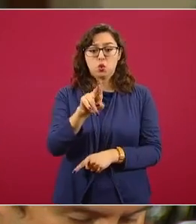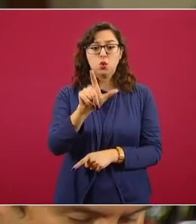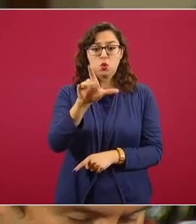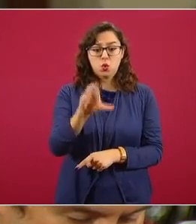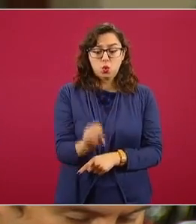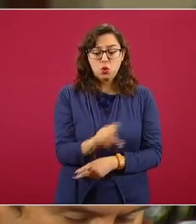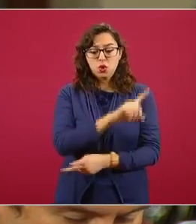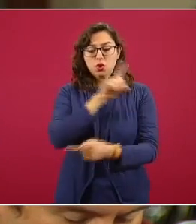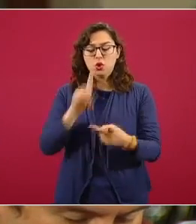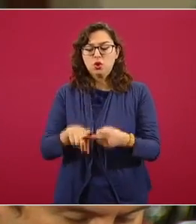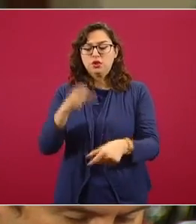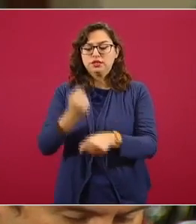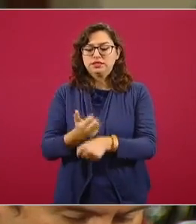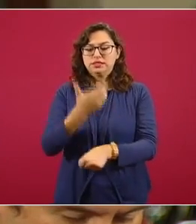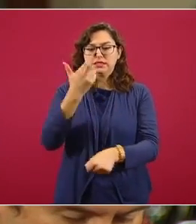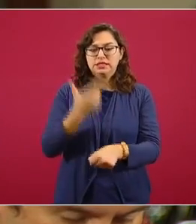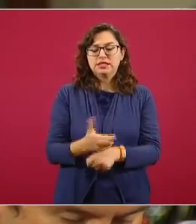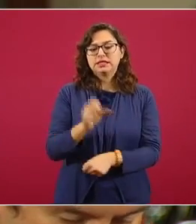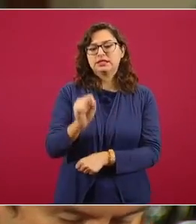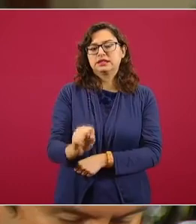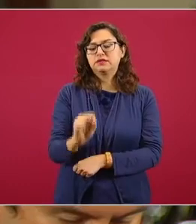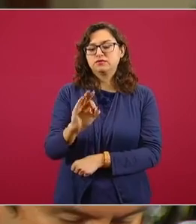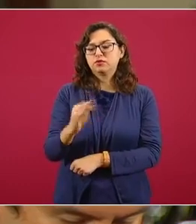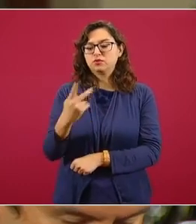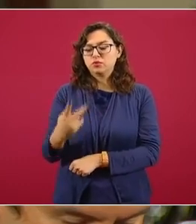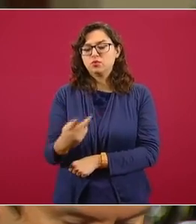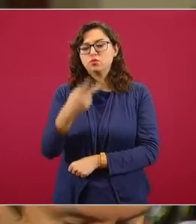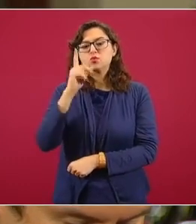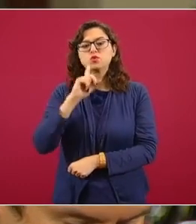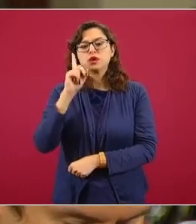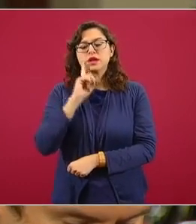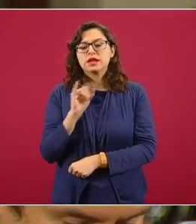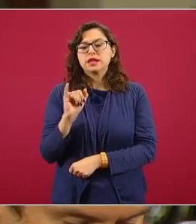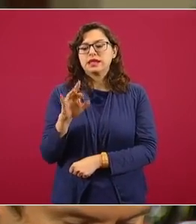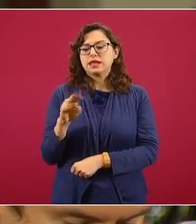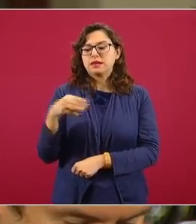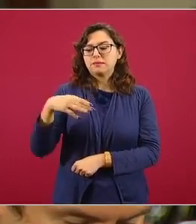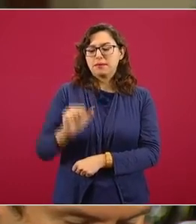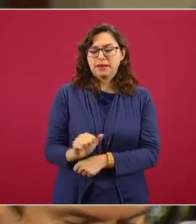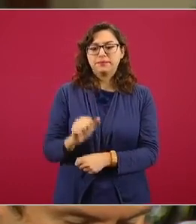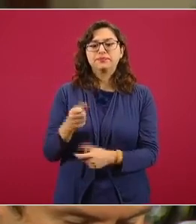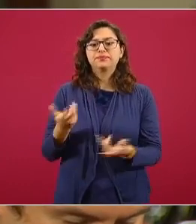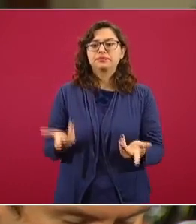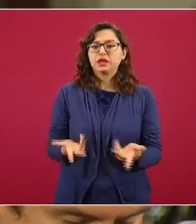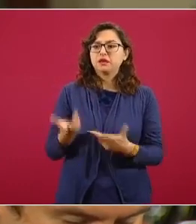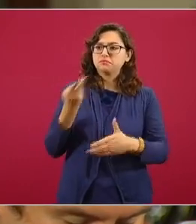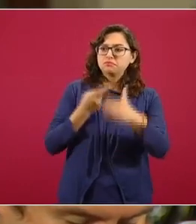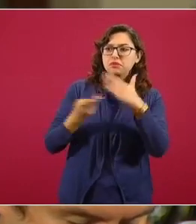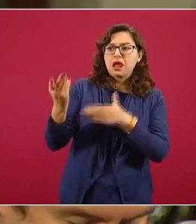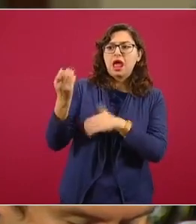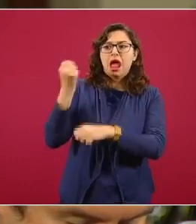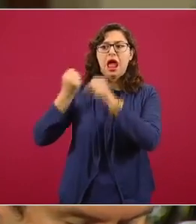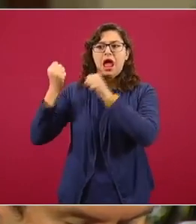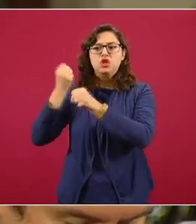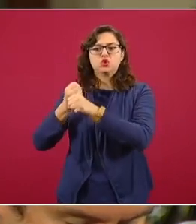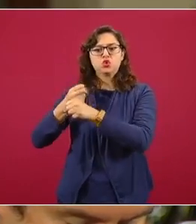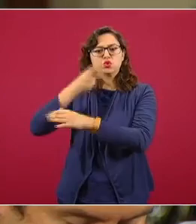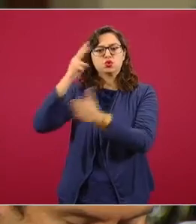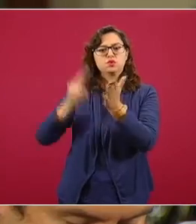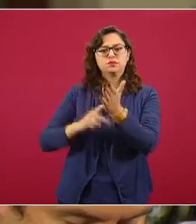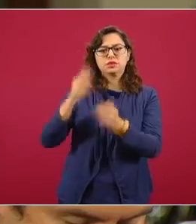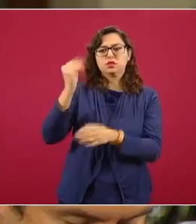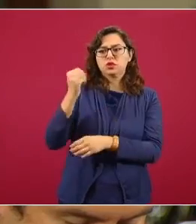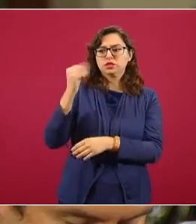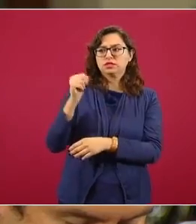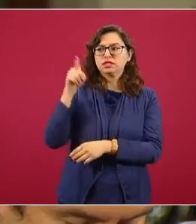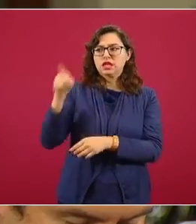y su secretaria de la Función Pública Irma Erendira Sandoval. Esta petición se presentó en 2011 ante la Corte